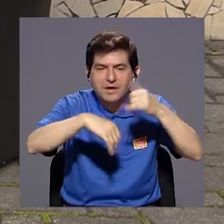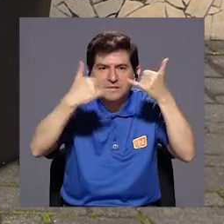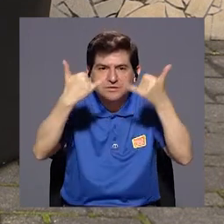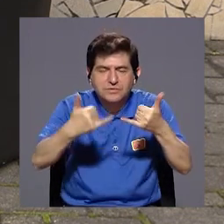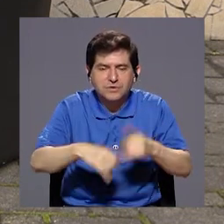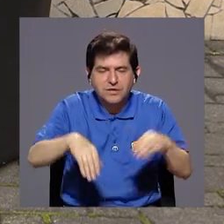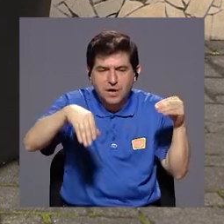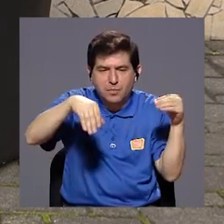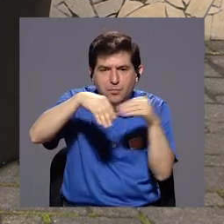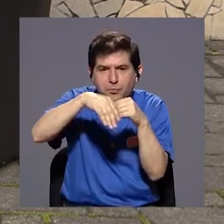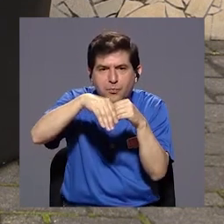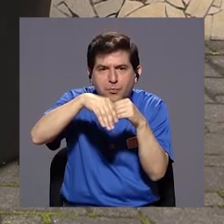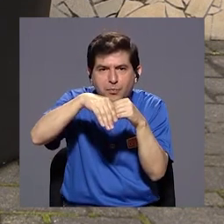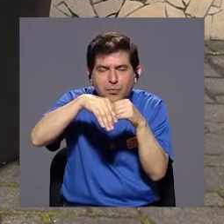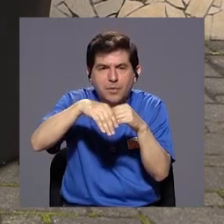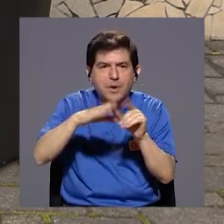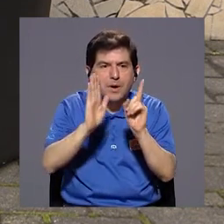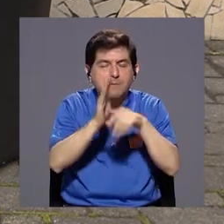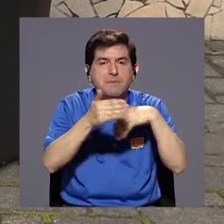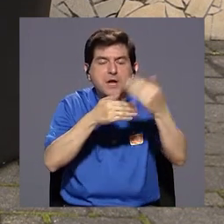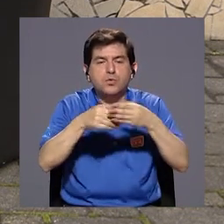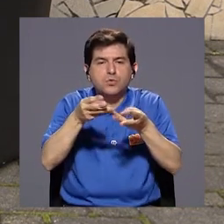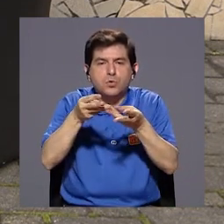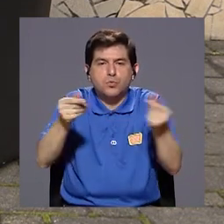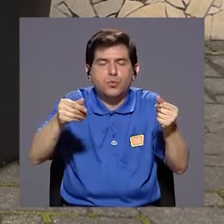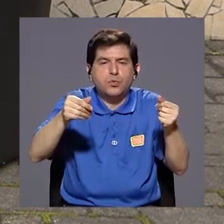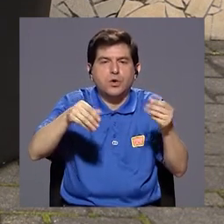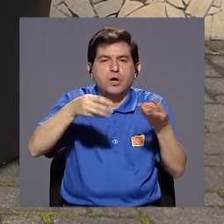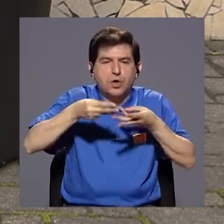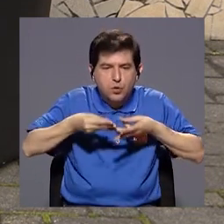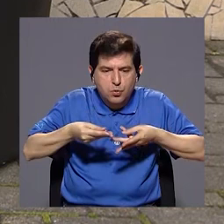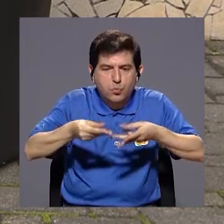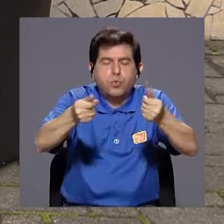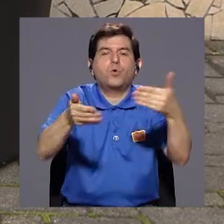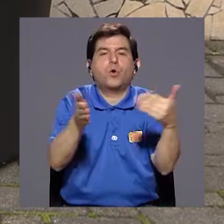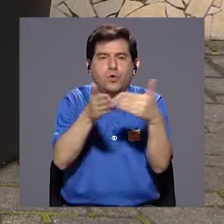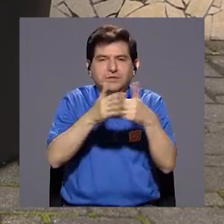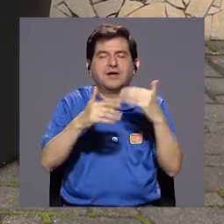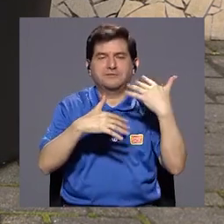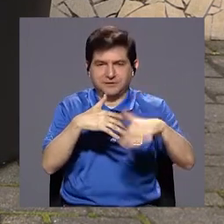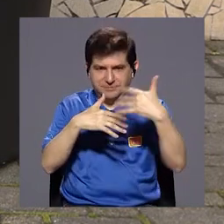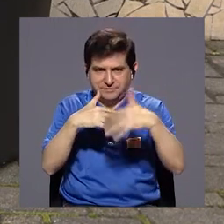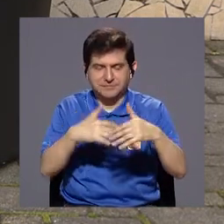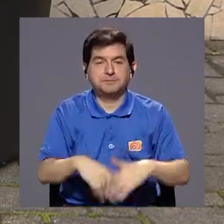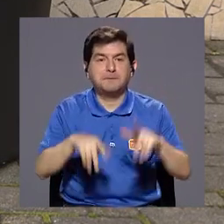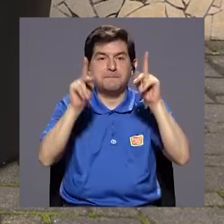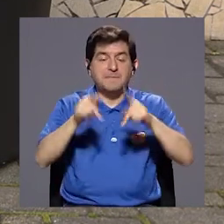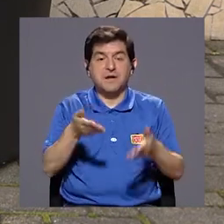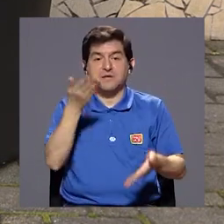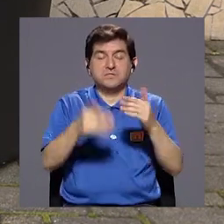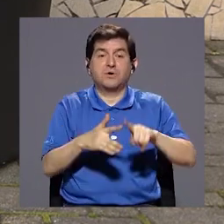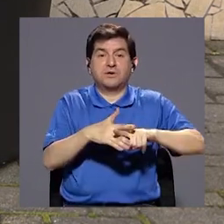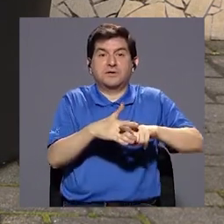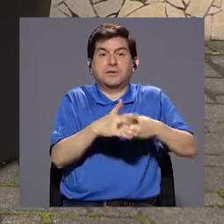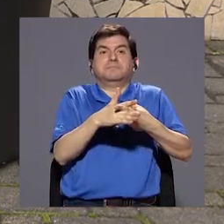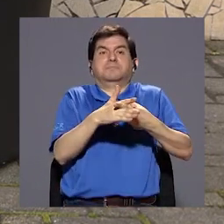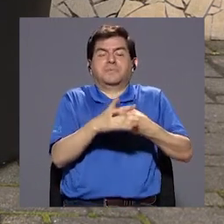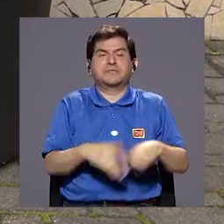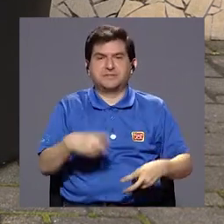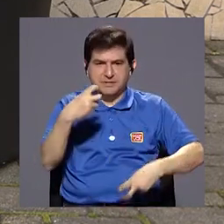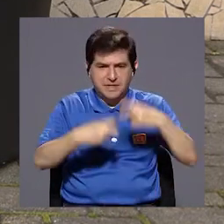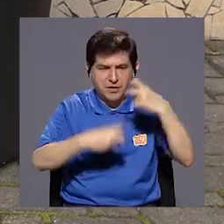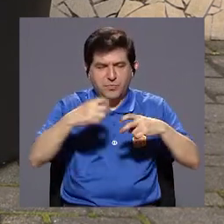está obstruido el flujo, a los minutos se destapa nuevamente y el flujo sanguíneo retorna. Entonces la persona puede haber empezado con